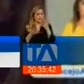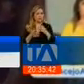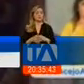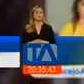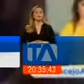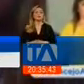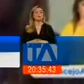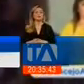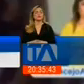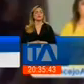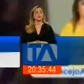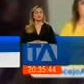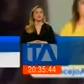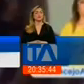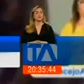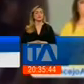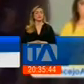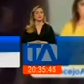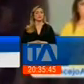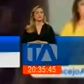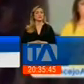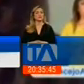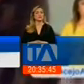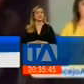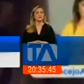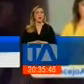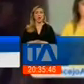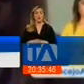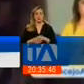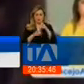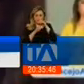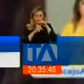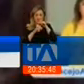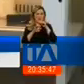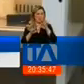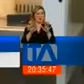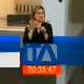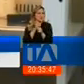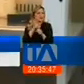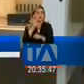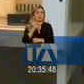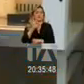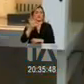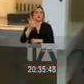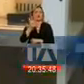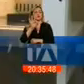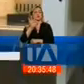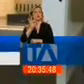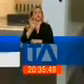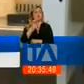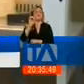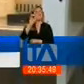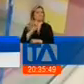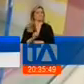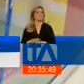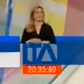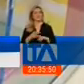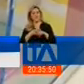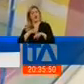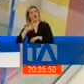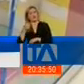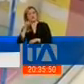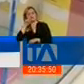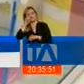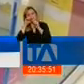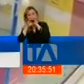con otros virus. La mejor sensibilidad que se ha conseguido es entre el 95 al 98%. A diferencia de las pruebas moleculares, las pruebas de